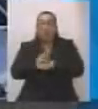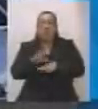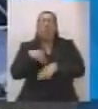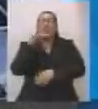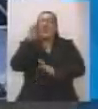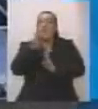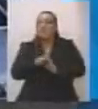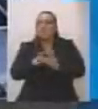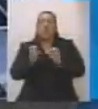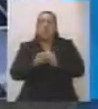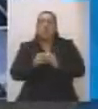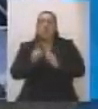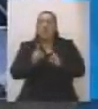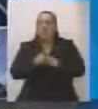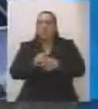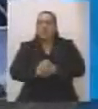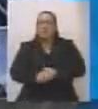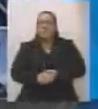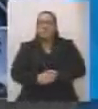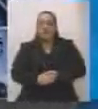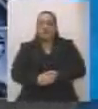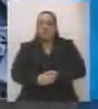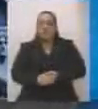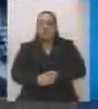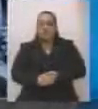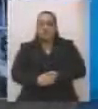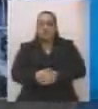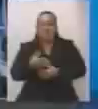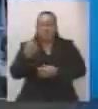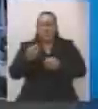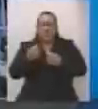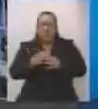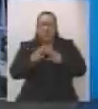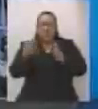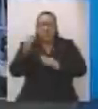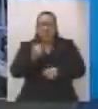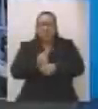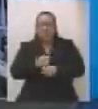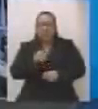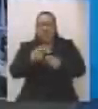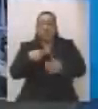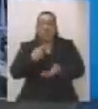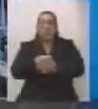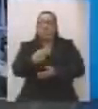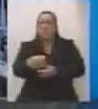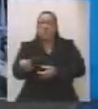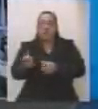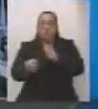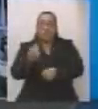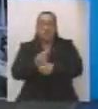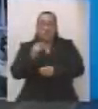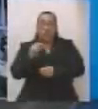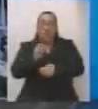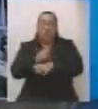a disminuir, y de igual manera va a haber una gran presión hacia abajo de los salarios para los trabajadores